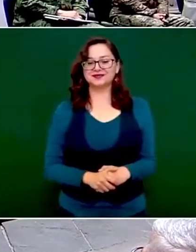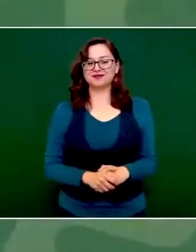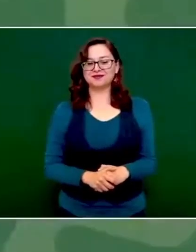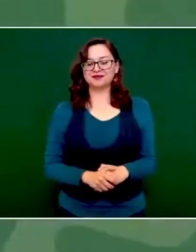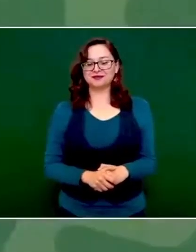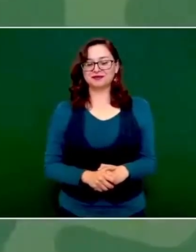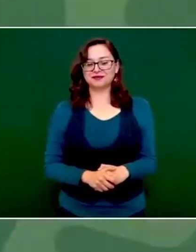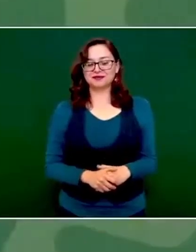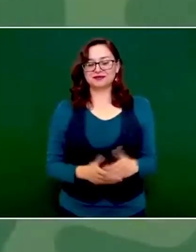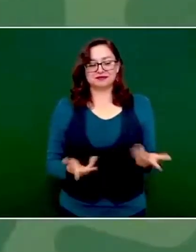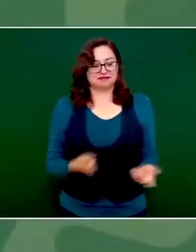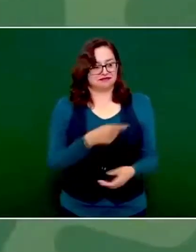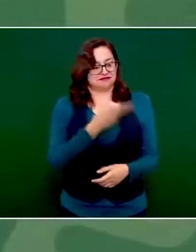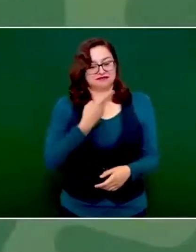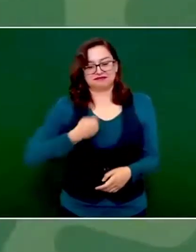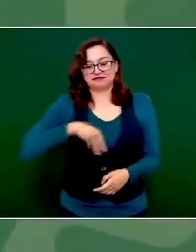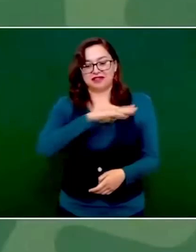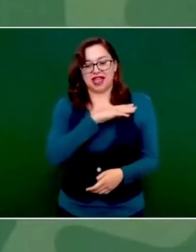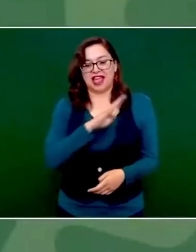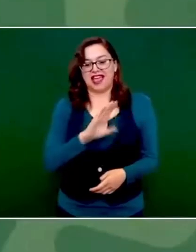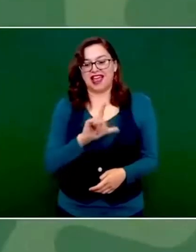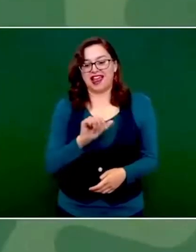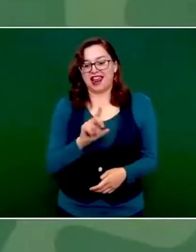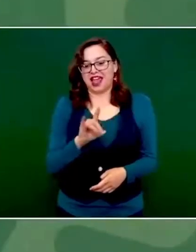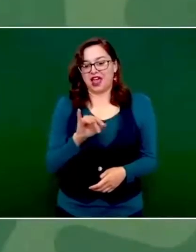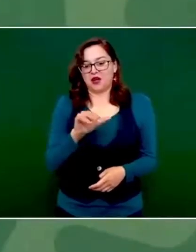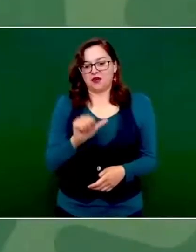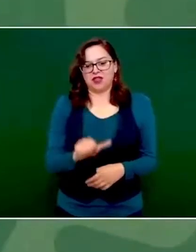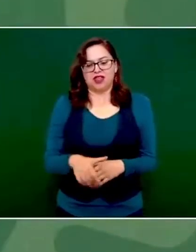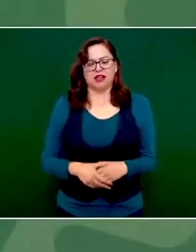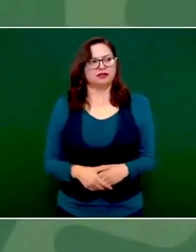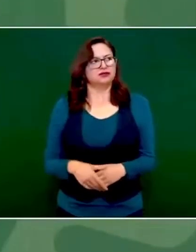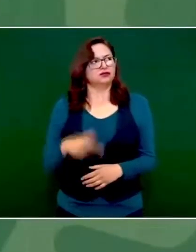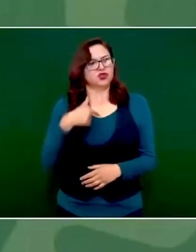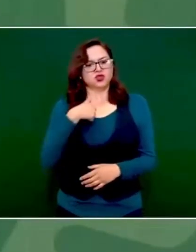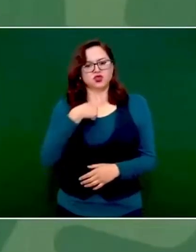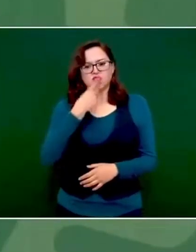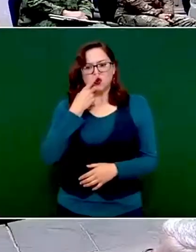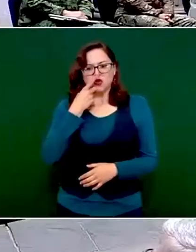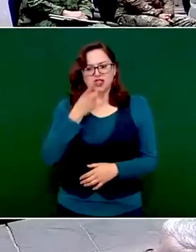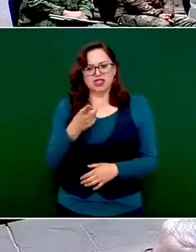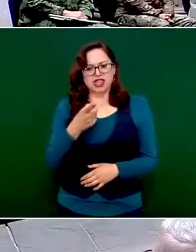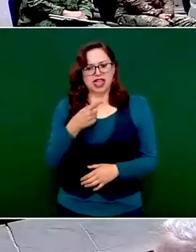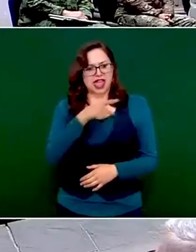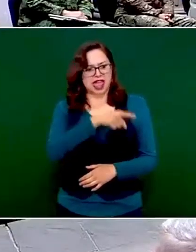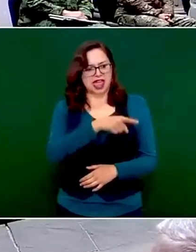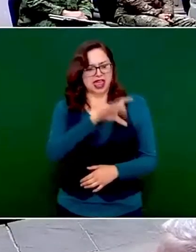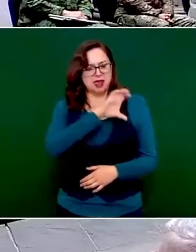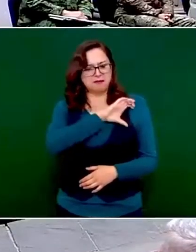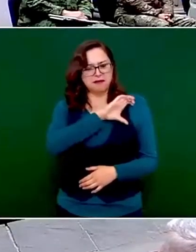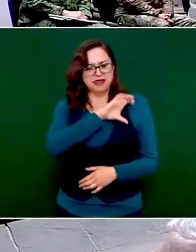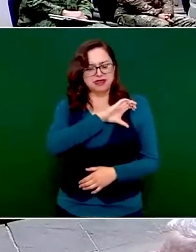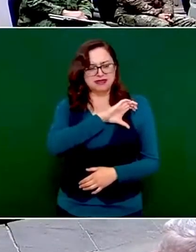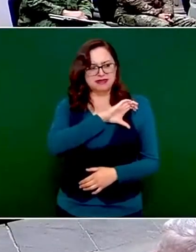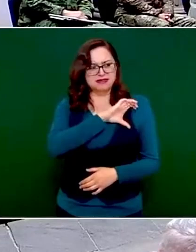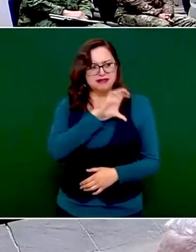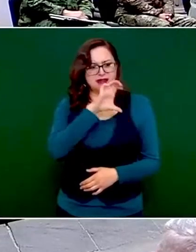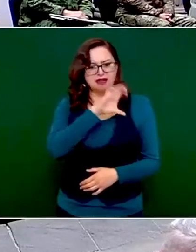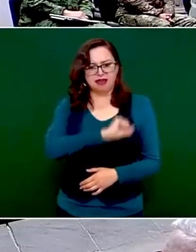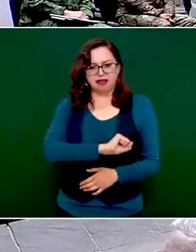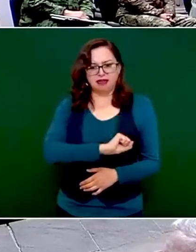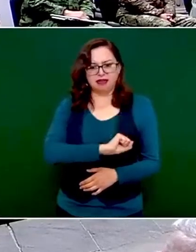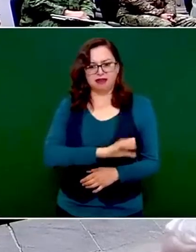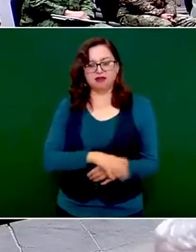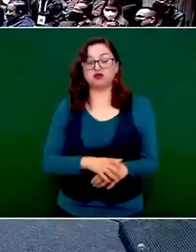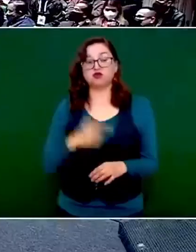desde luego Claudia. Yo no sé dónde dije que ella no era… Yo le pregunté a una conferencia de prensa, dijo, no,